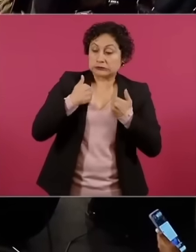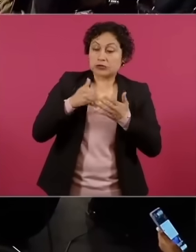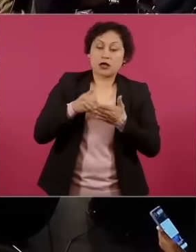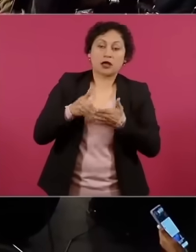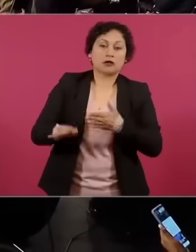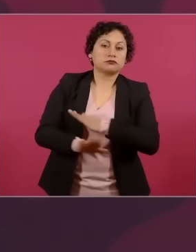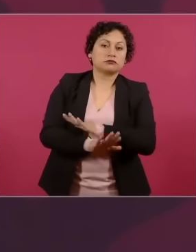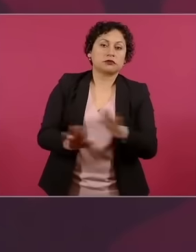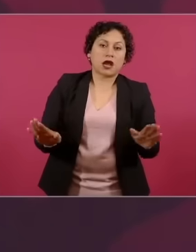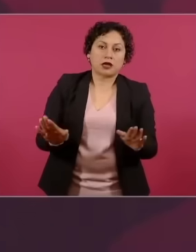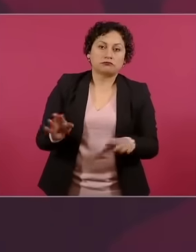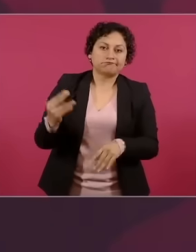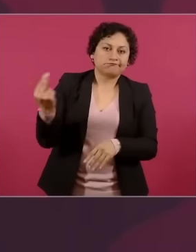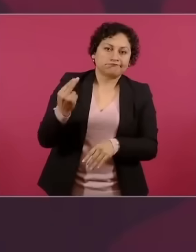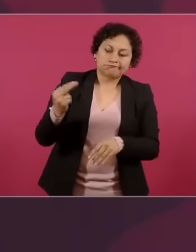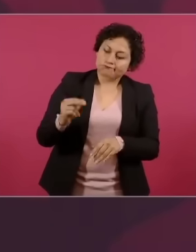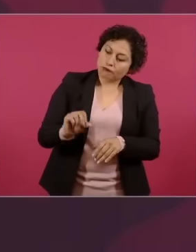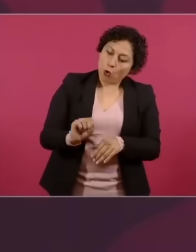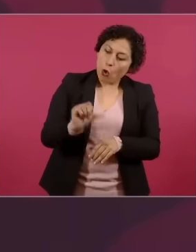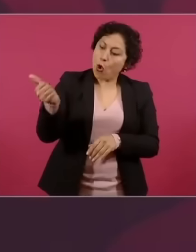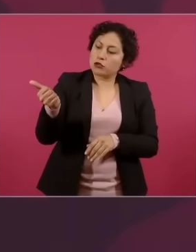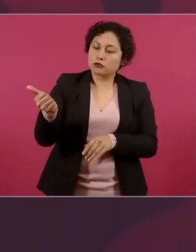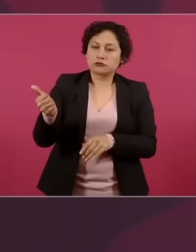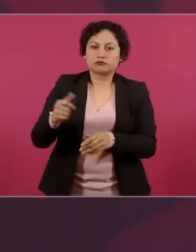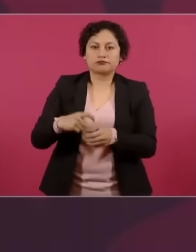Y aquí no pasa eso.